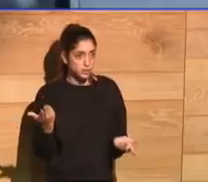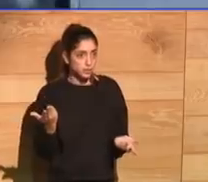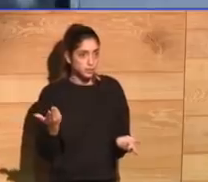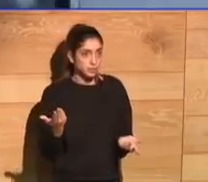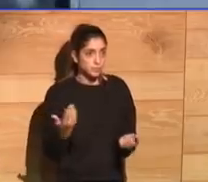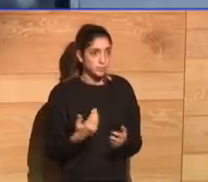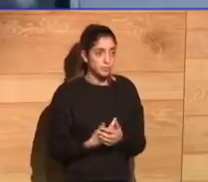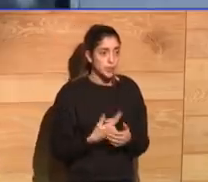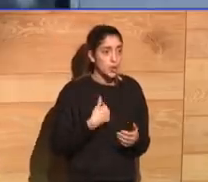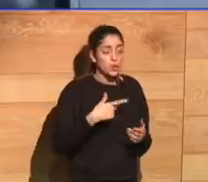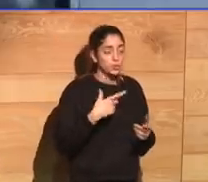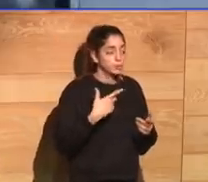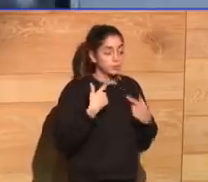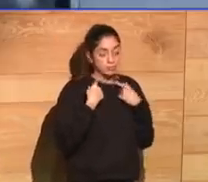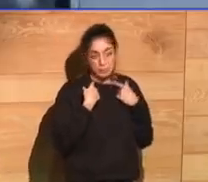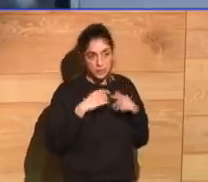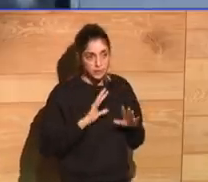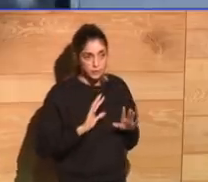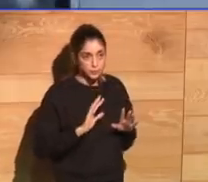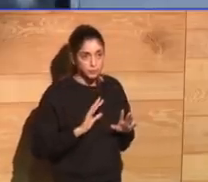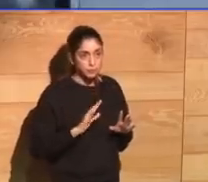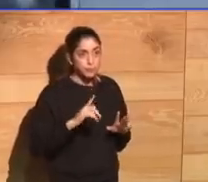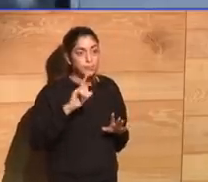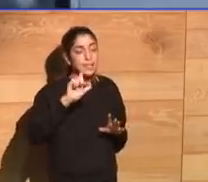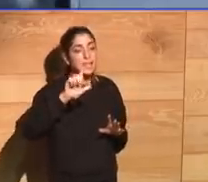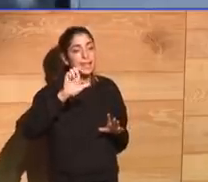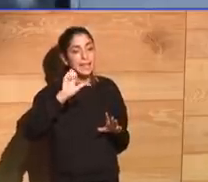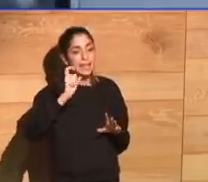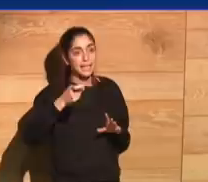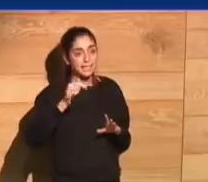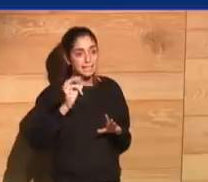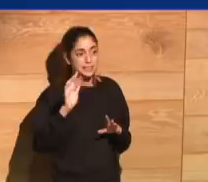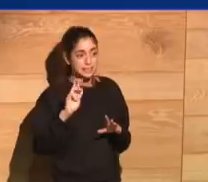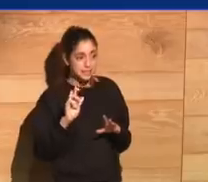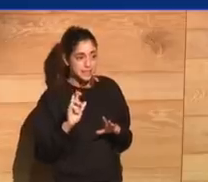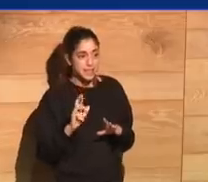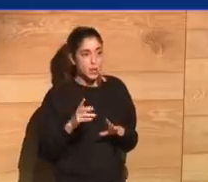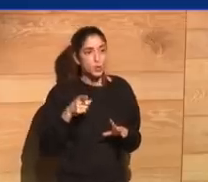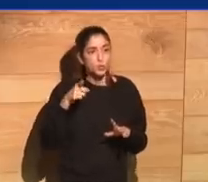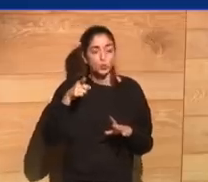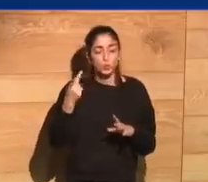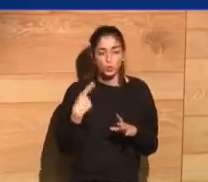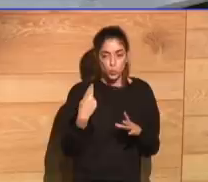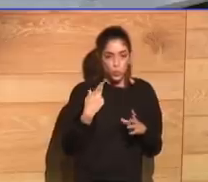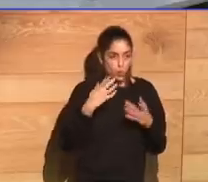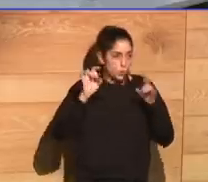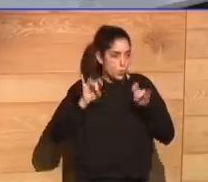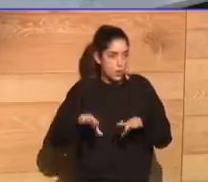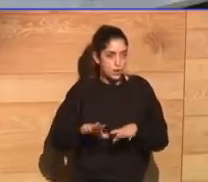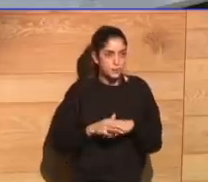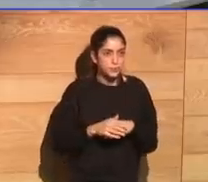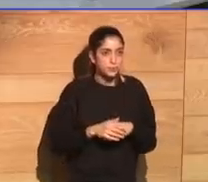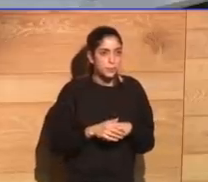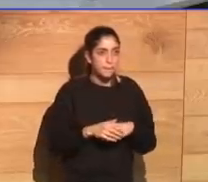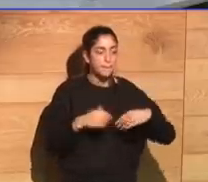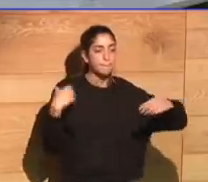no sé ni dónde estábamos. Pero, en fin, que Lester tiene otra mirada. Y cómo se toma... somos lo mismo. Creo que íbamos por ahí. Y cómo se toma a Terence Stamp y